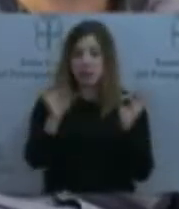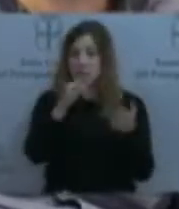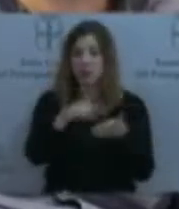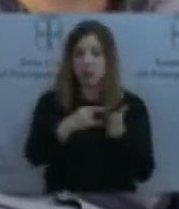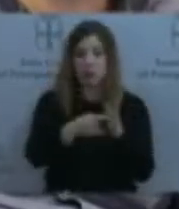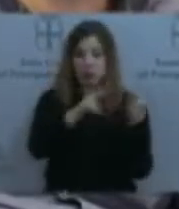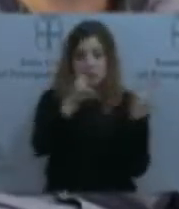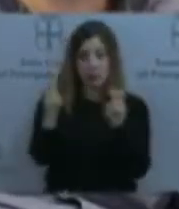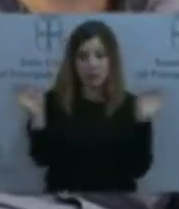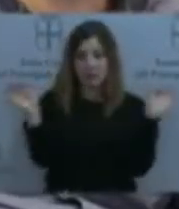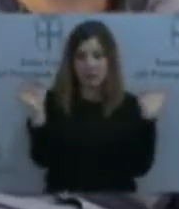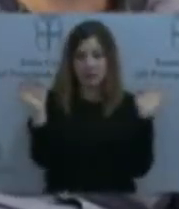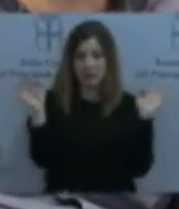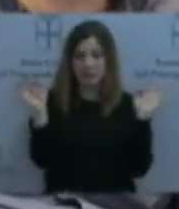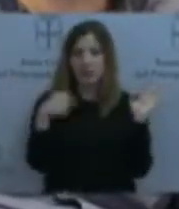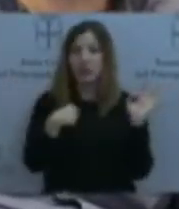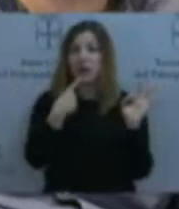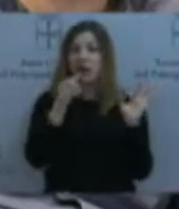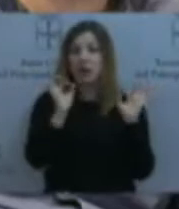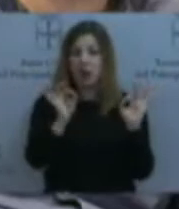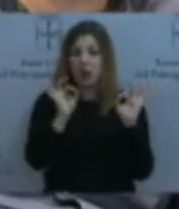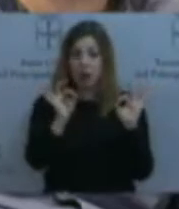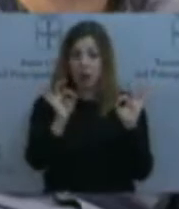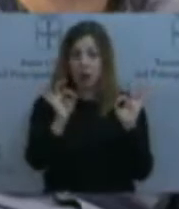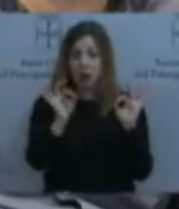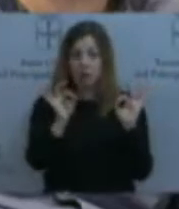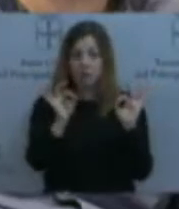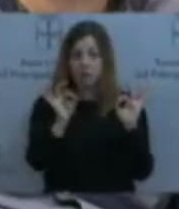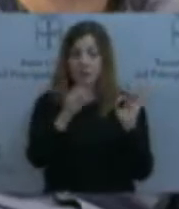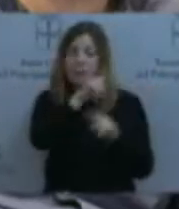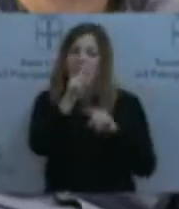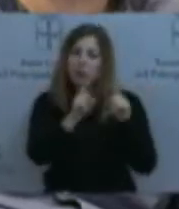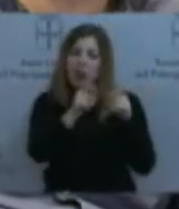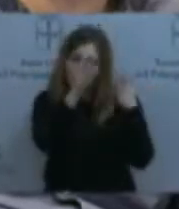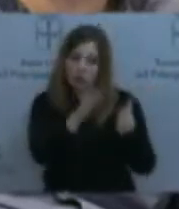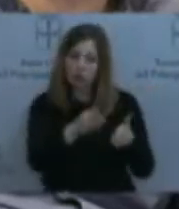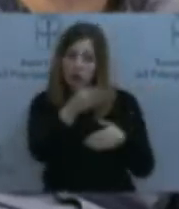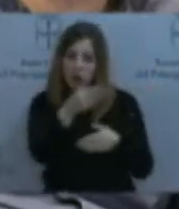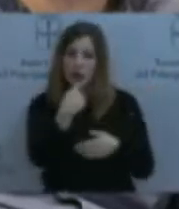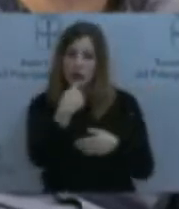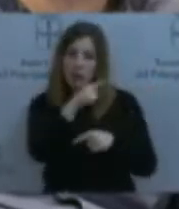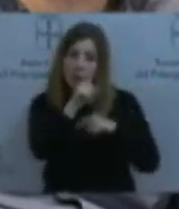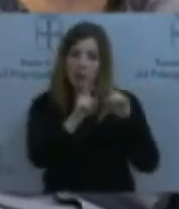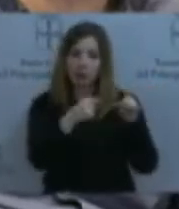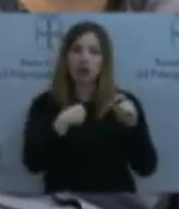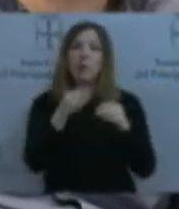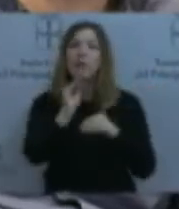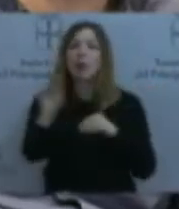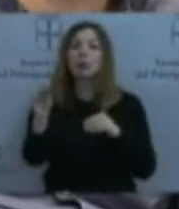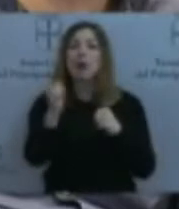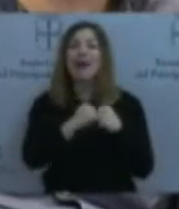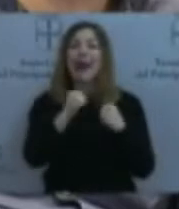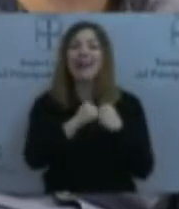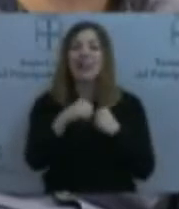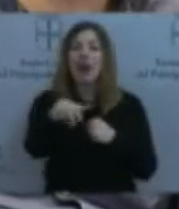por la pregunta que usted hace. Yo le pregunto por caliza de la zona. Le voy a contestar también a la cuestión que me plantea de